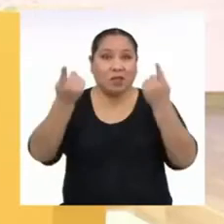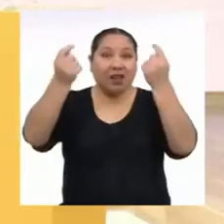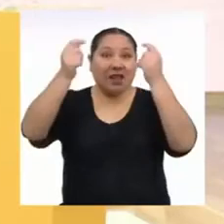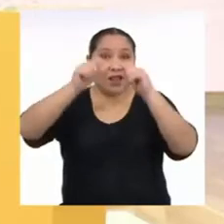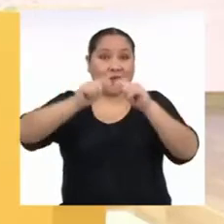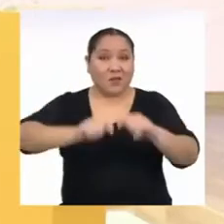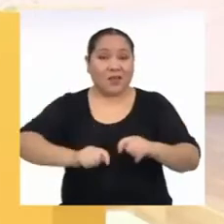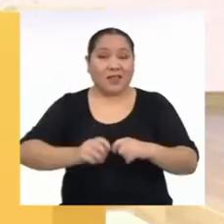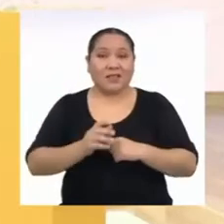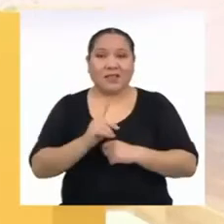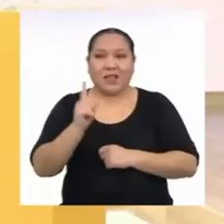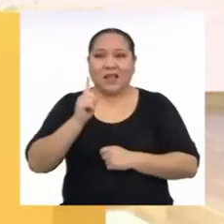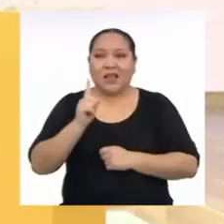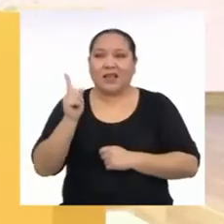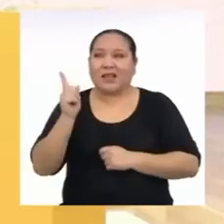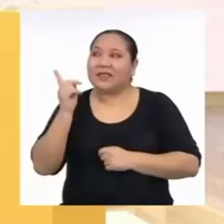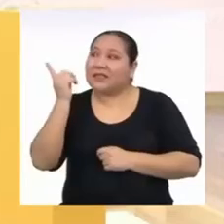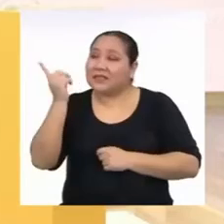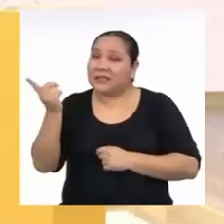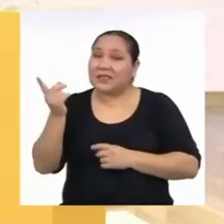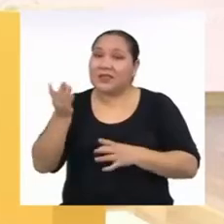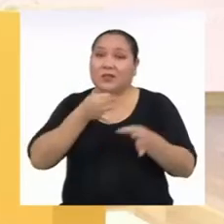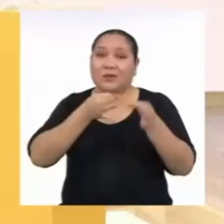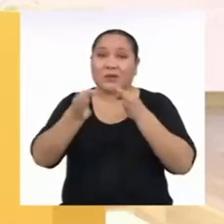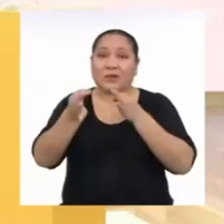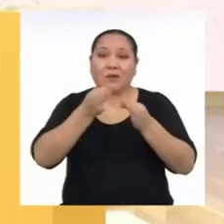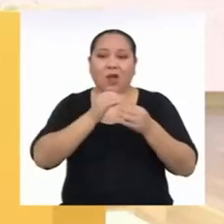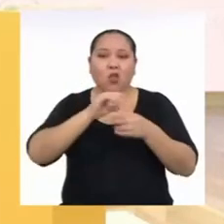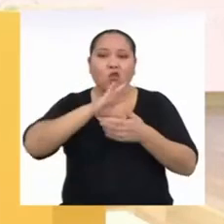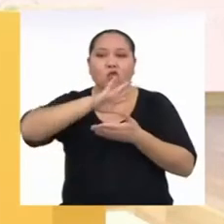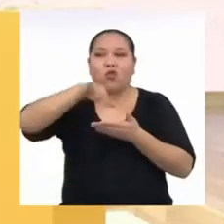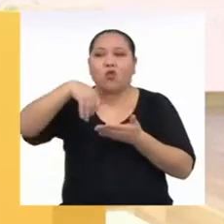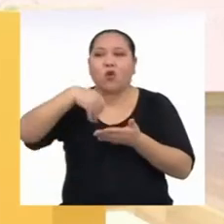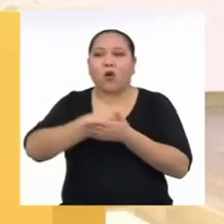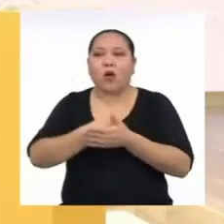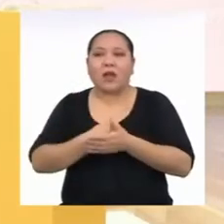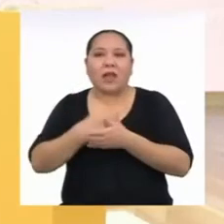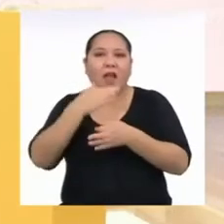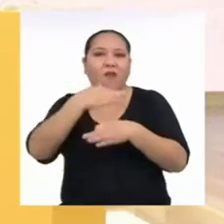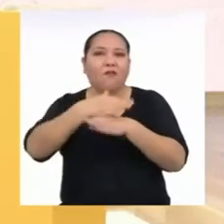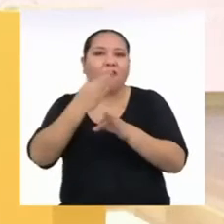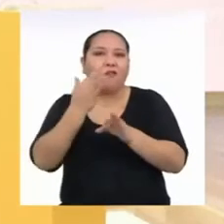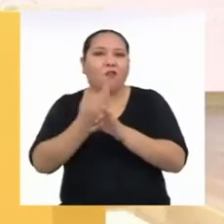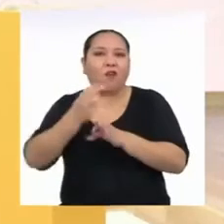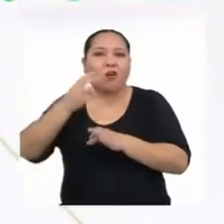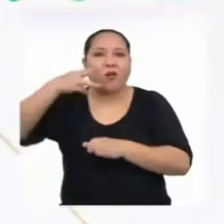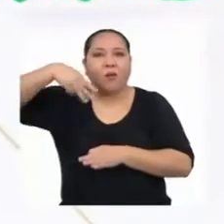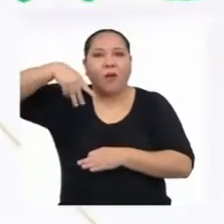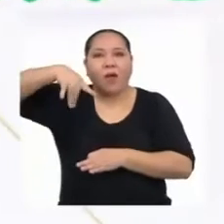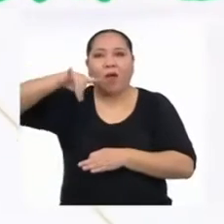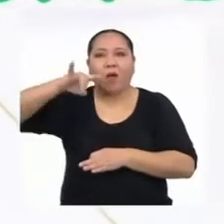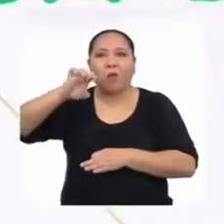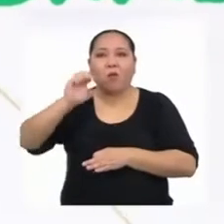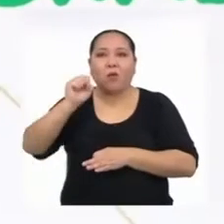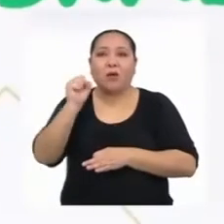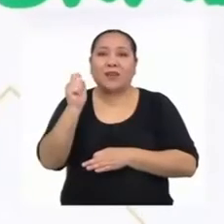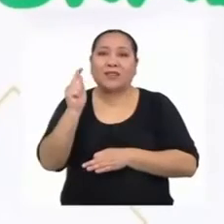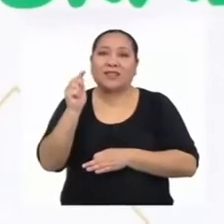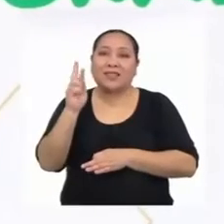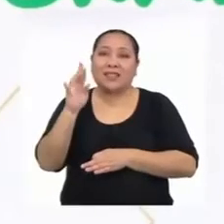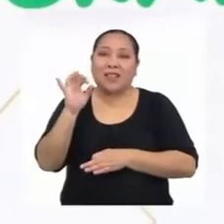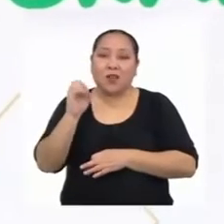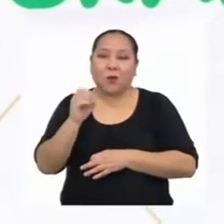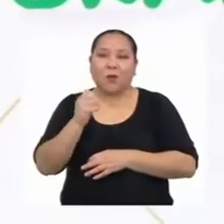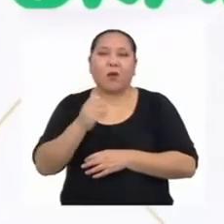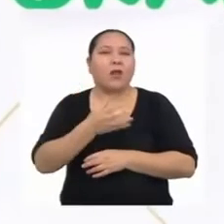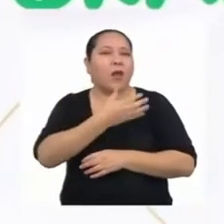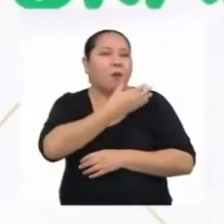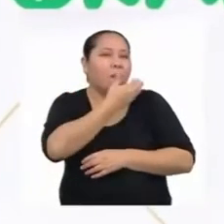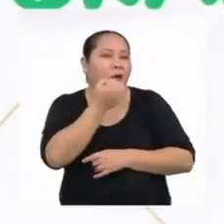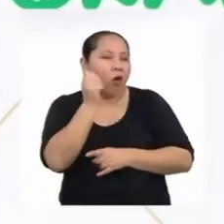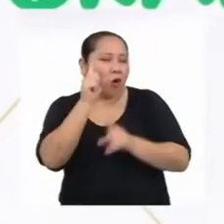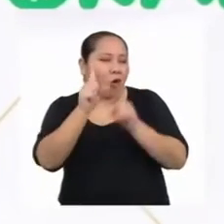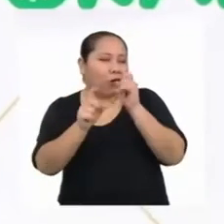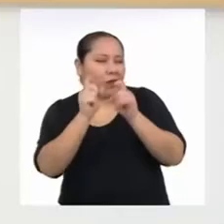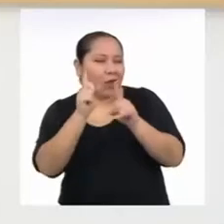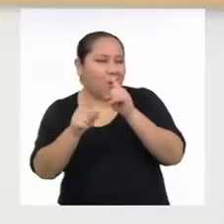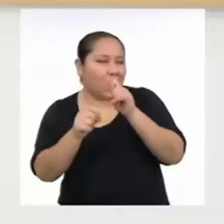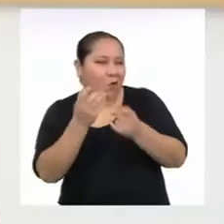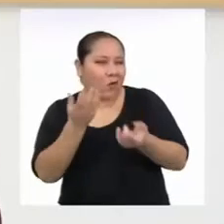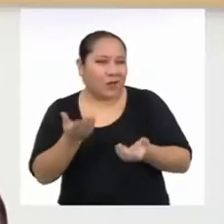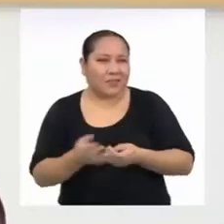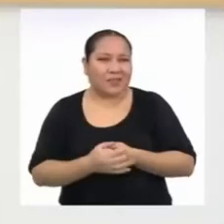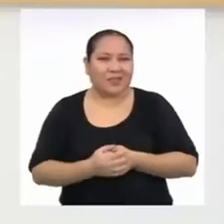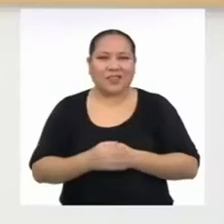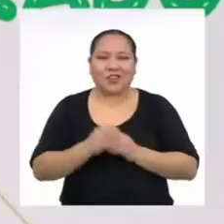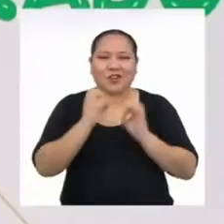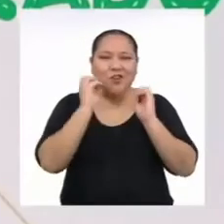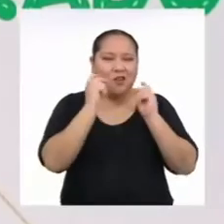pausa, nos explica todos los tipos de muestreo para poder realizar la mejor encuesta posible.